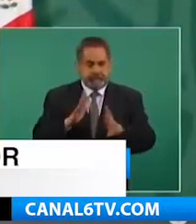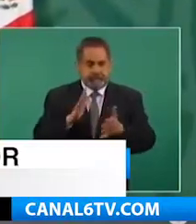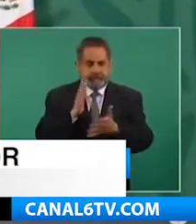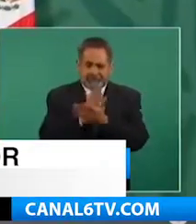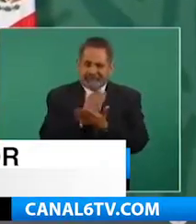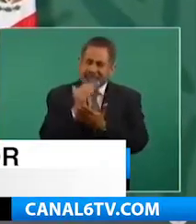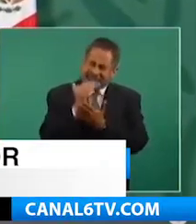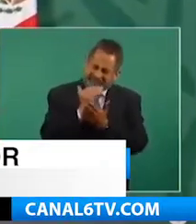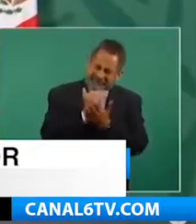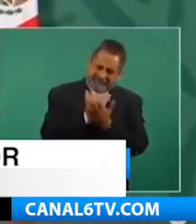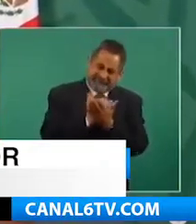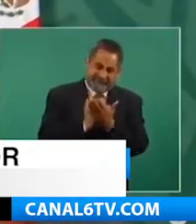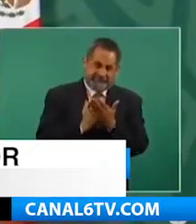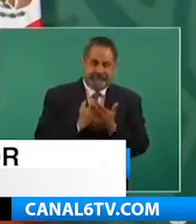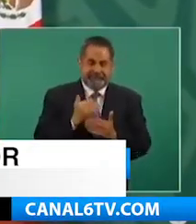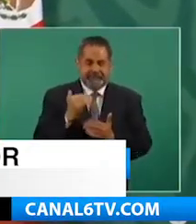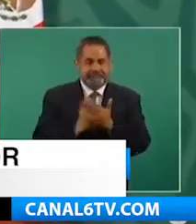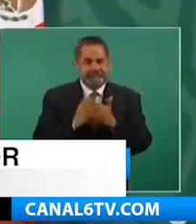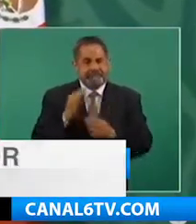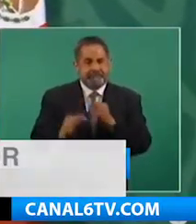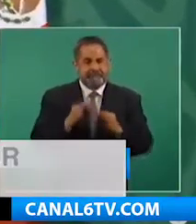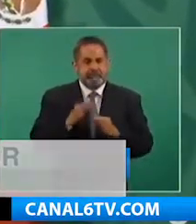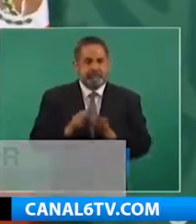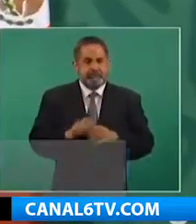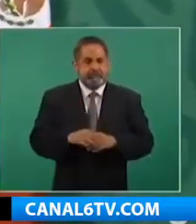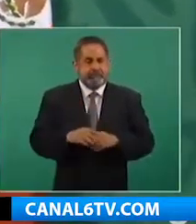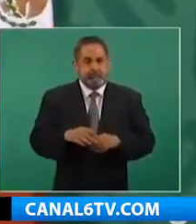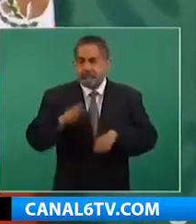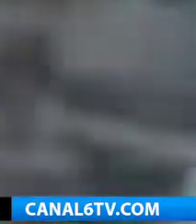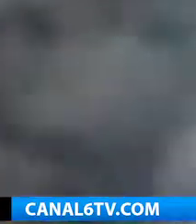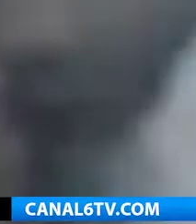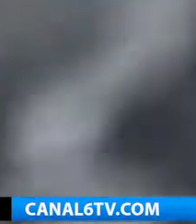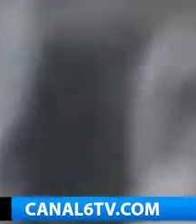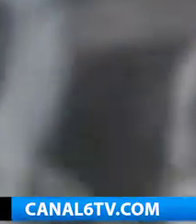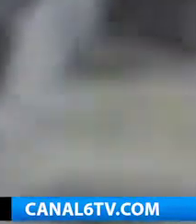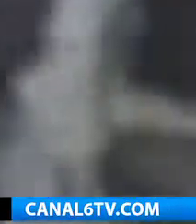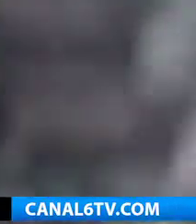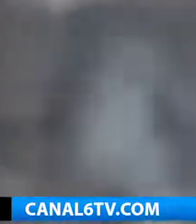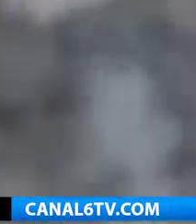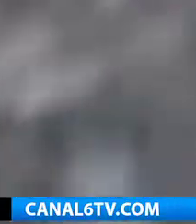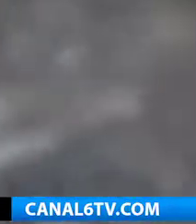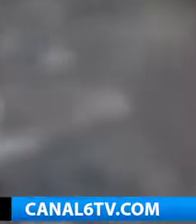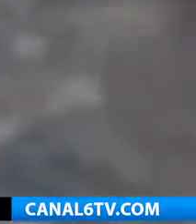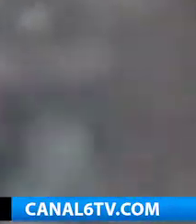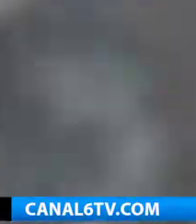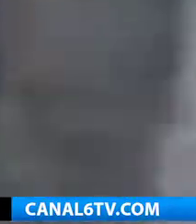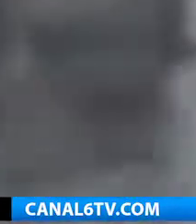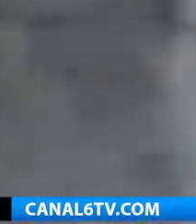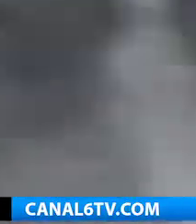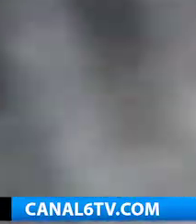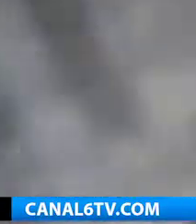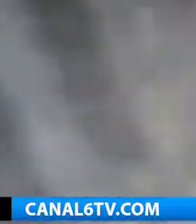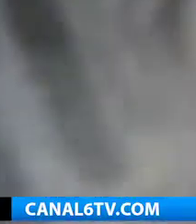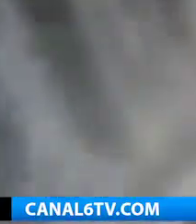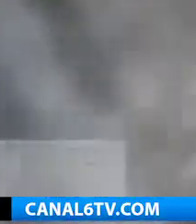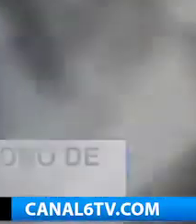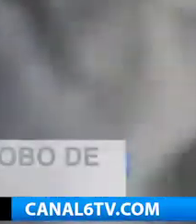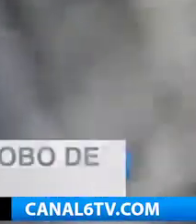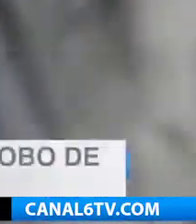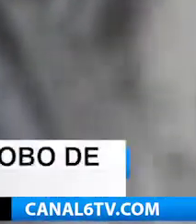logró detener. O sea, ya no se da. Sin embargo, el pasado 9 de febrero, el Ejecutivo reviró